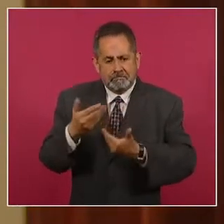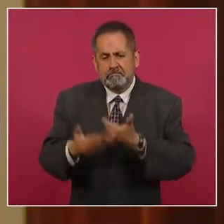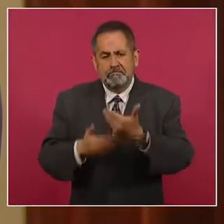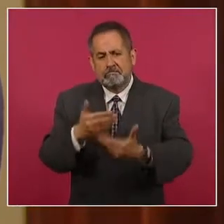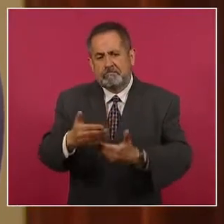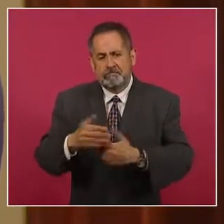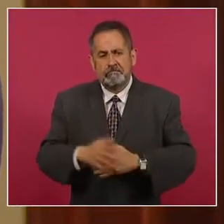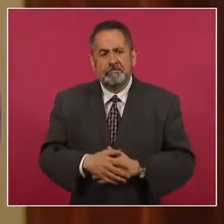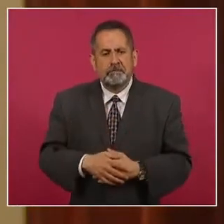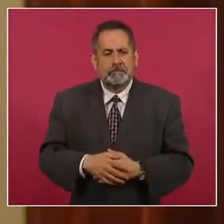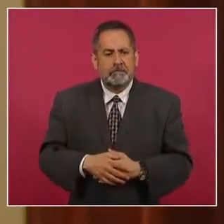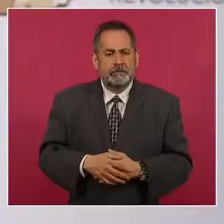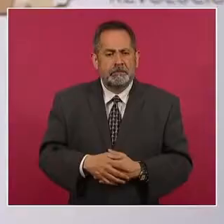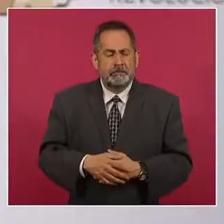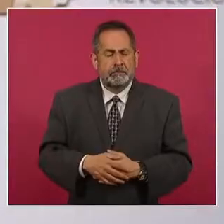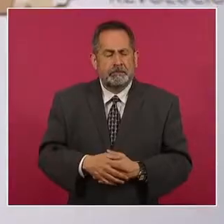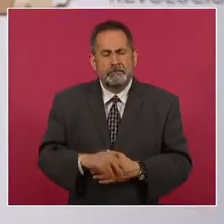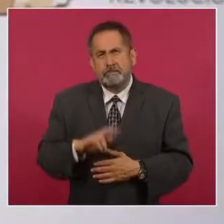haciendo un recuento